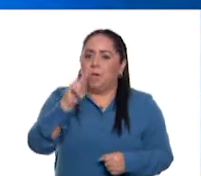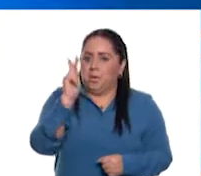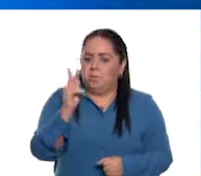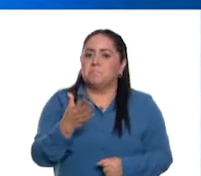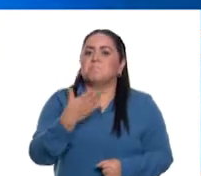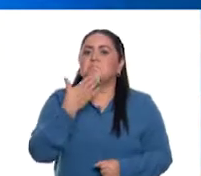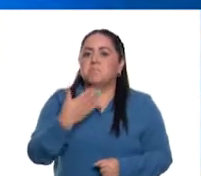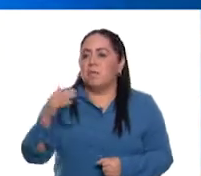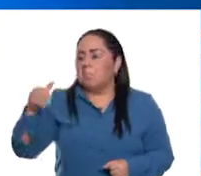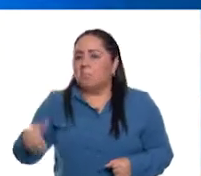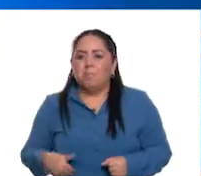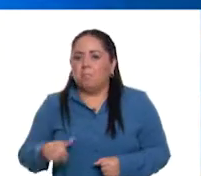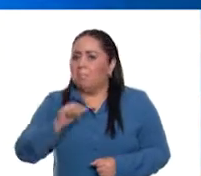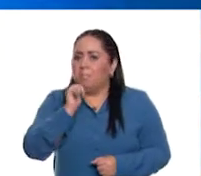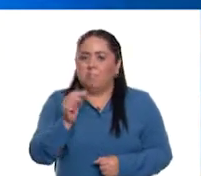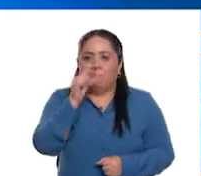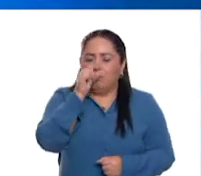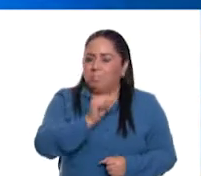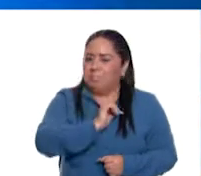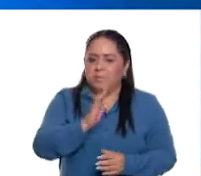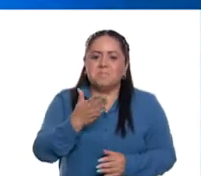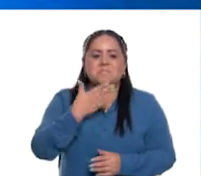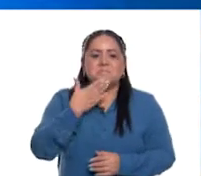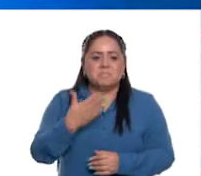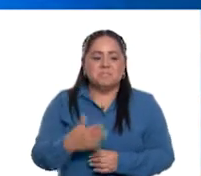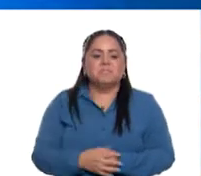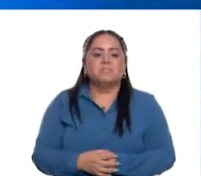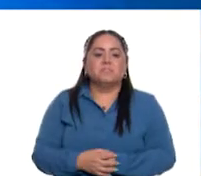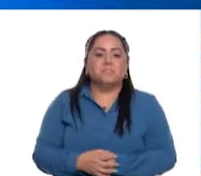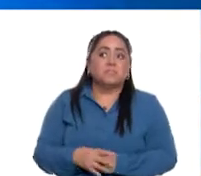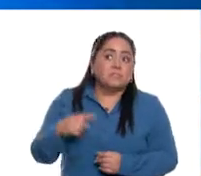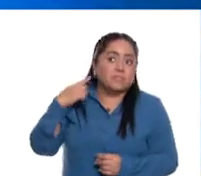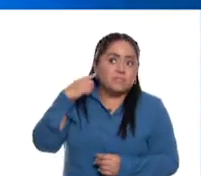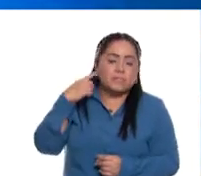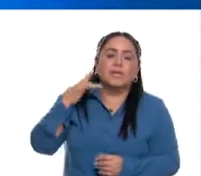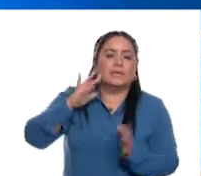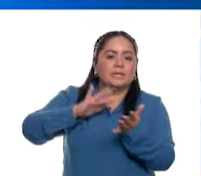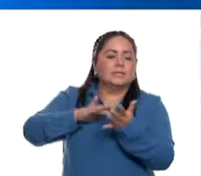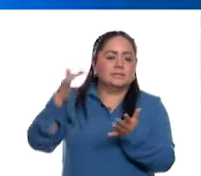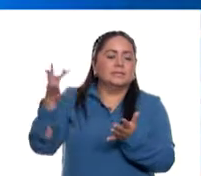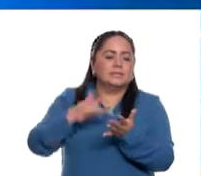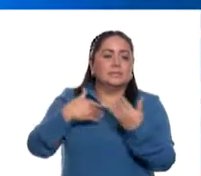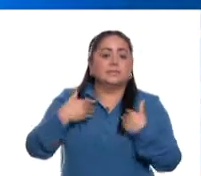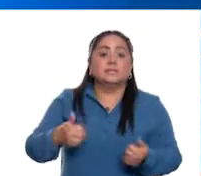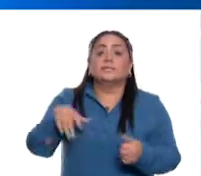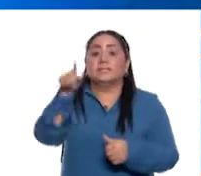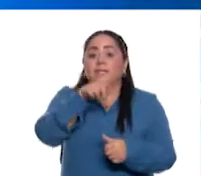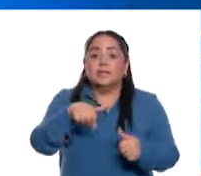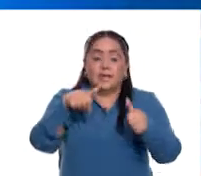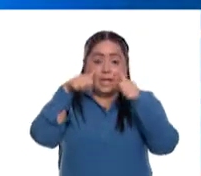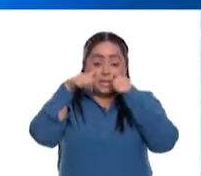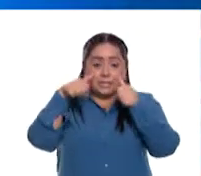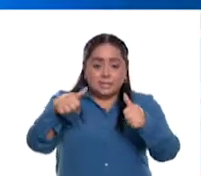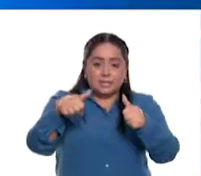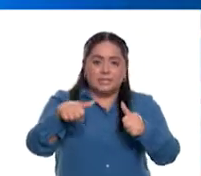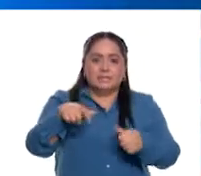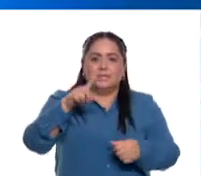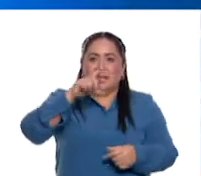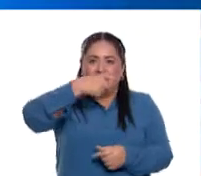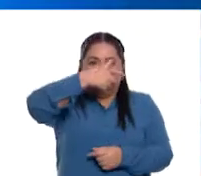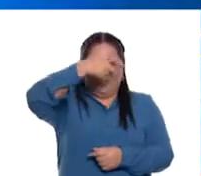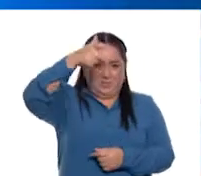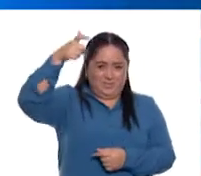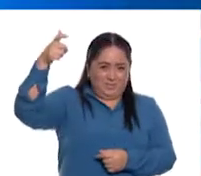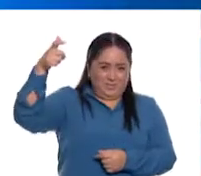Afortunadamente, no hubo ningún lesionado. ¡Ay, sí! ¡Oh! Entendido. Gracias. Atención, tripulantes de la